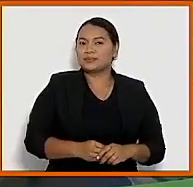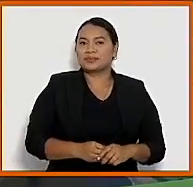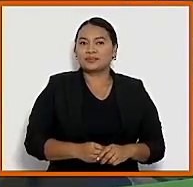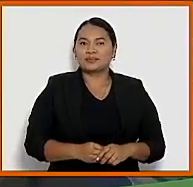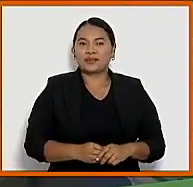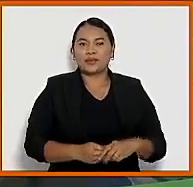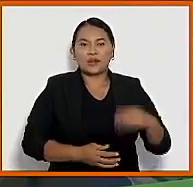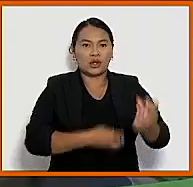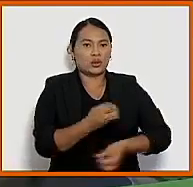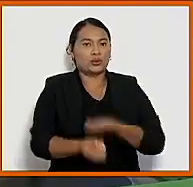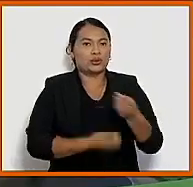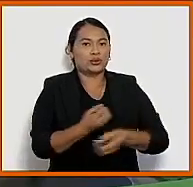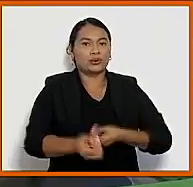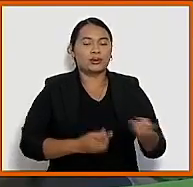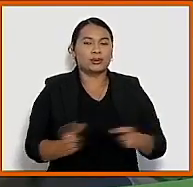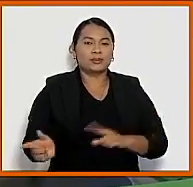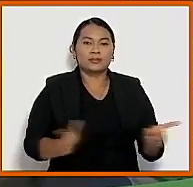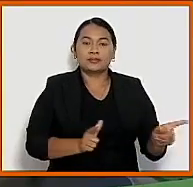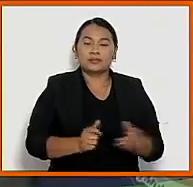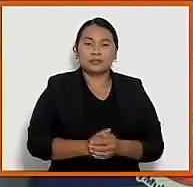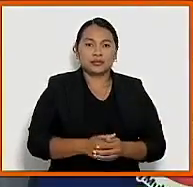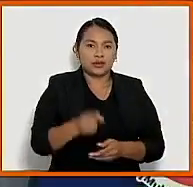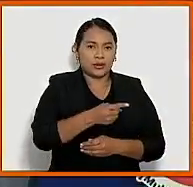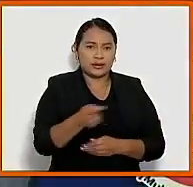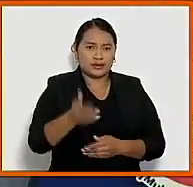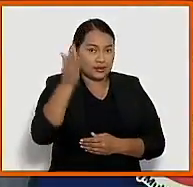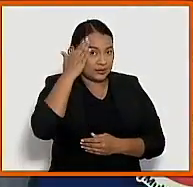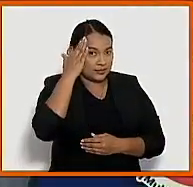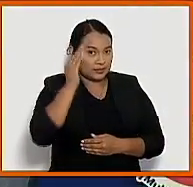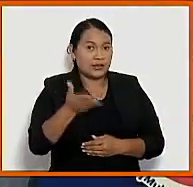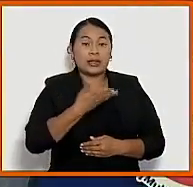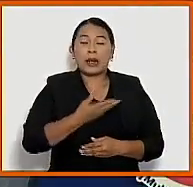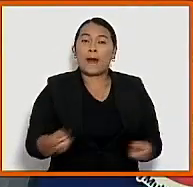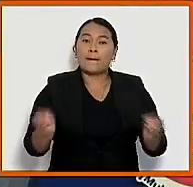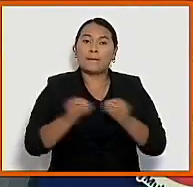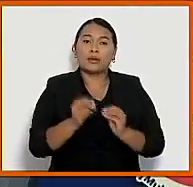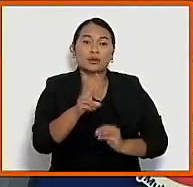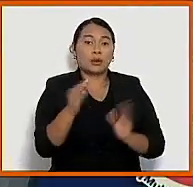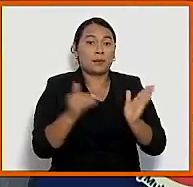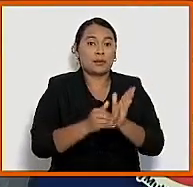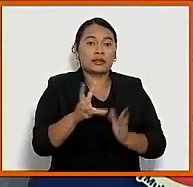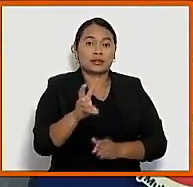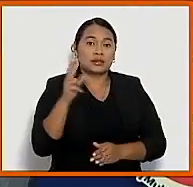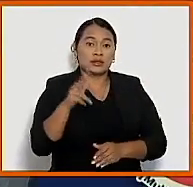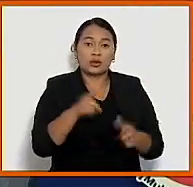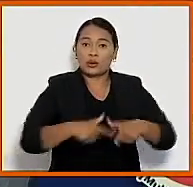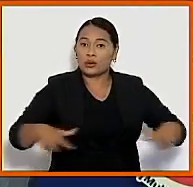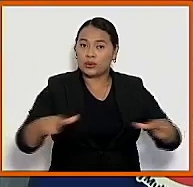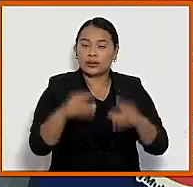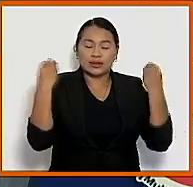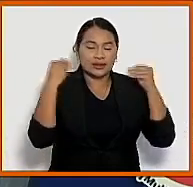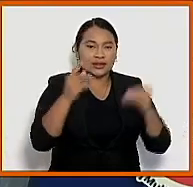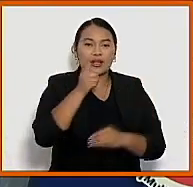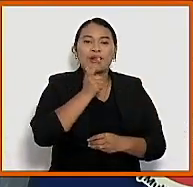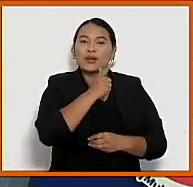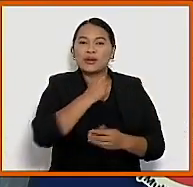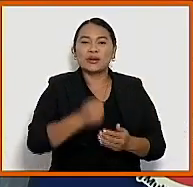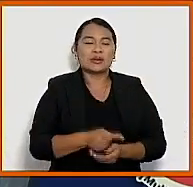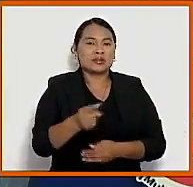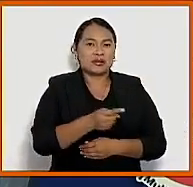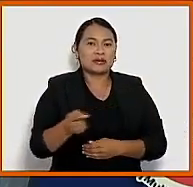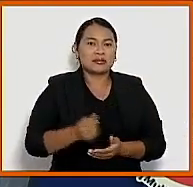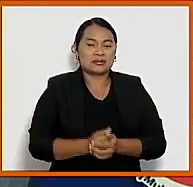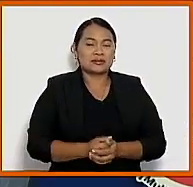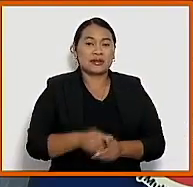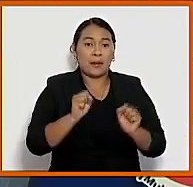Y lo que nuestras esferas se mezclan, ¿sabías que tenemos más de 2.700 puntos de venta de Loto? Seguro habrá uno cerca de tu casa o de tu